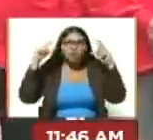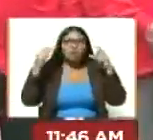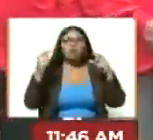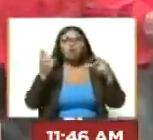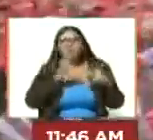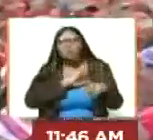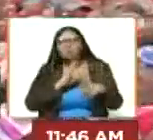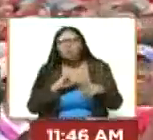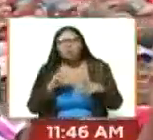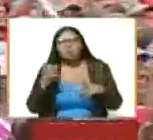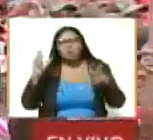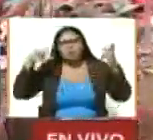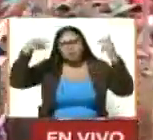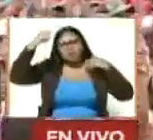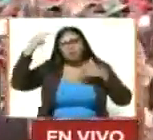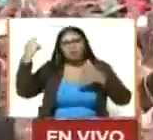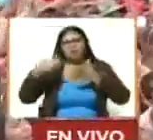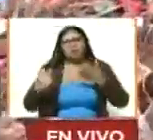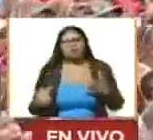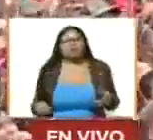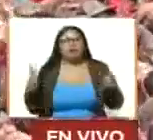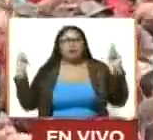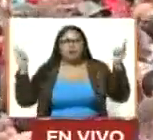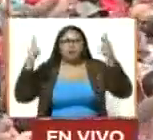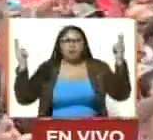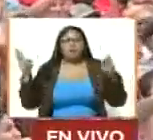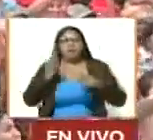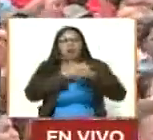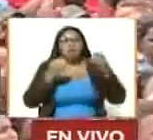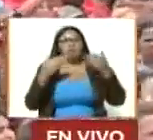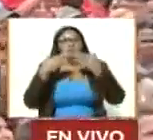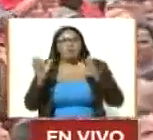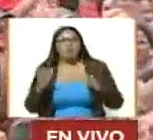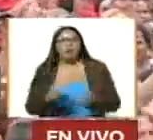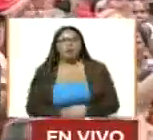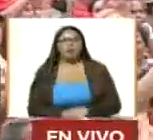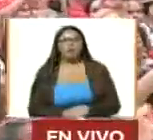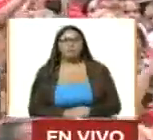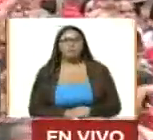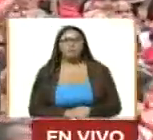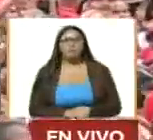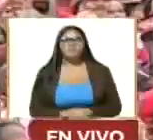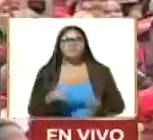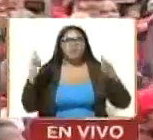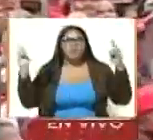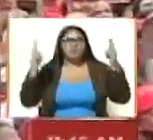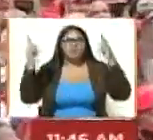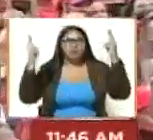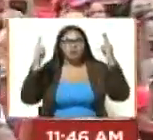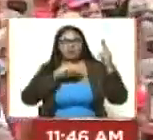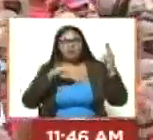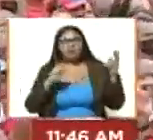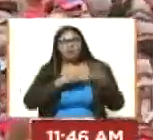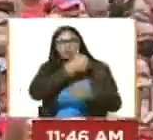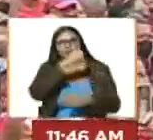Chávez, Villa La Floresta. ¡Que viva el poder popular! ¡Que viva nuestro jefe de